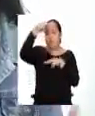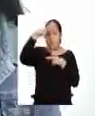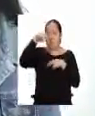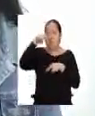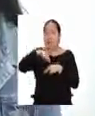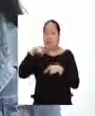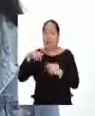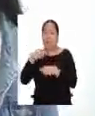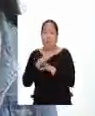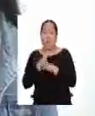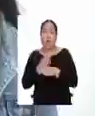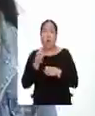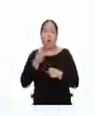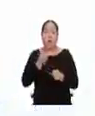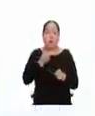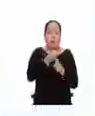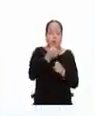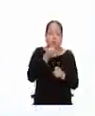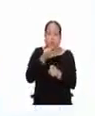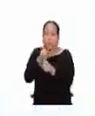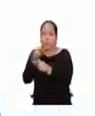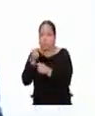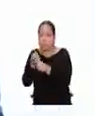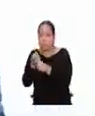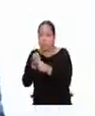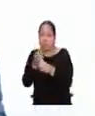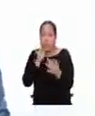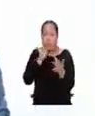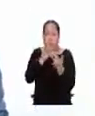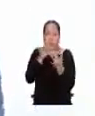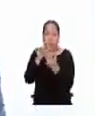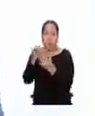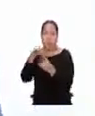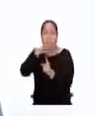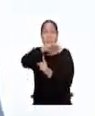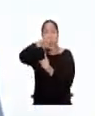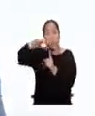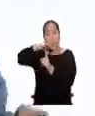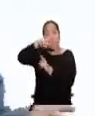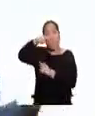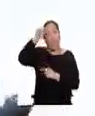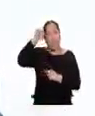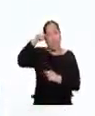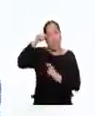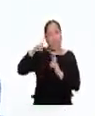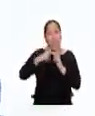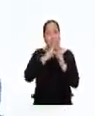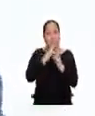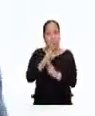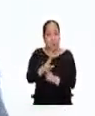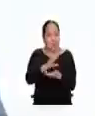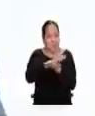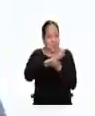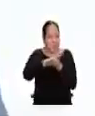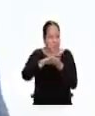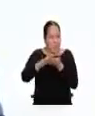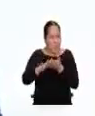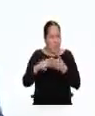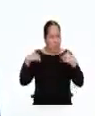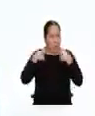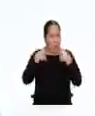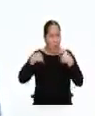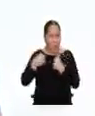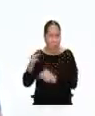habían impactado en el ambiente. Seguro también recuerdan esas fotos con ríos más limpios o animales